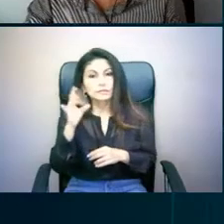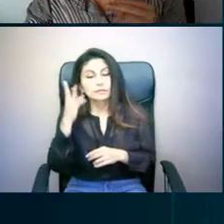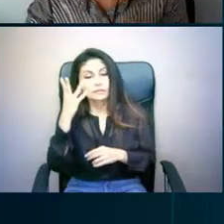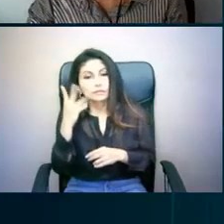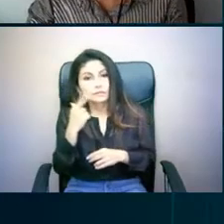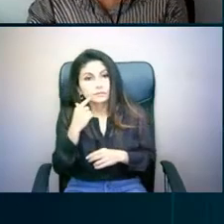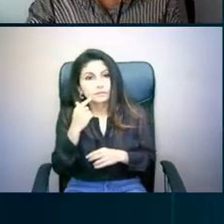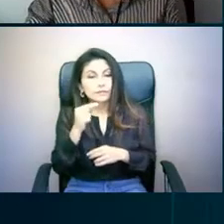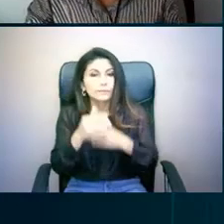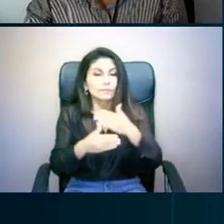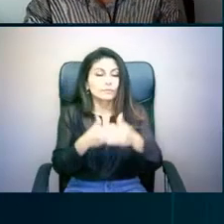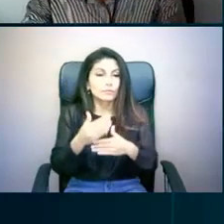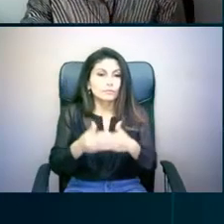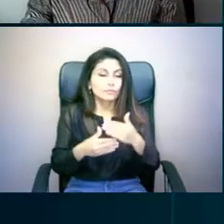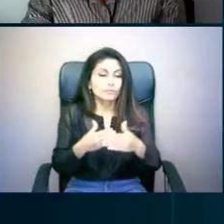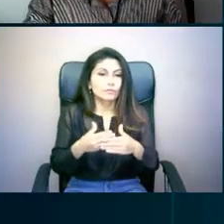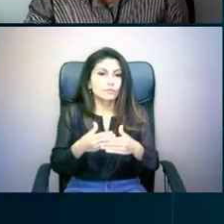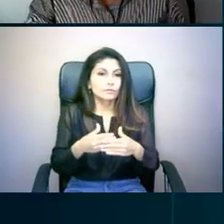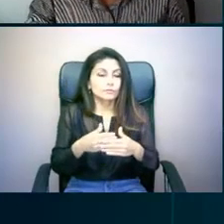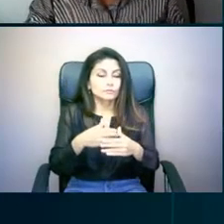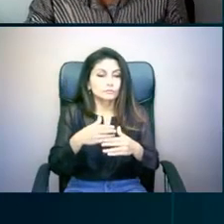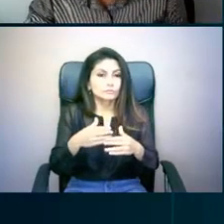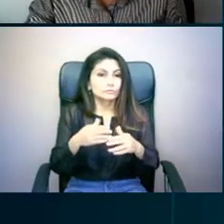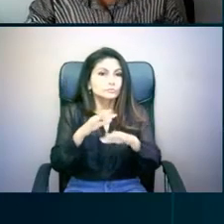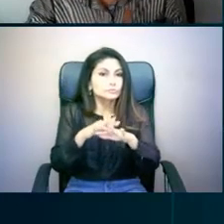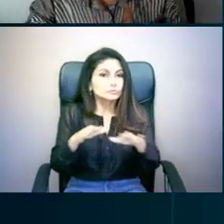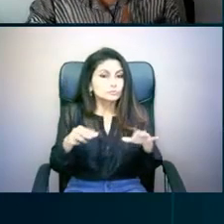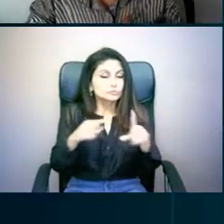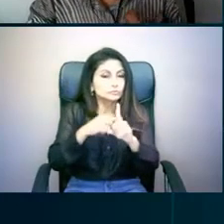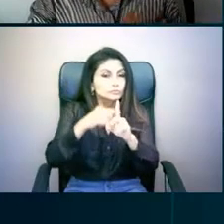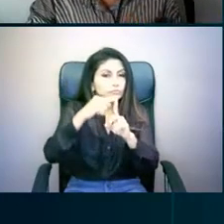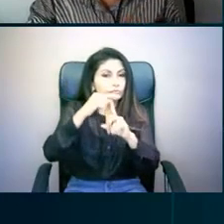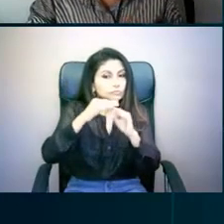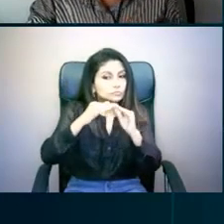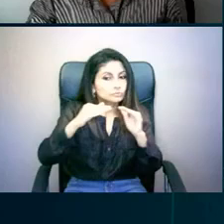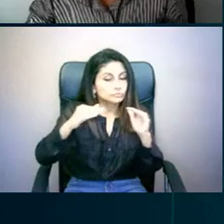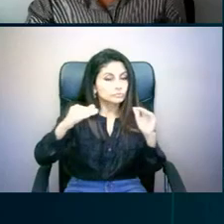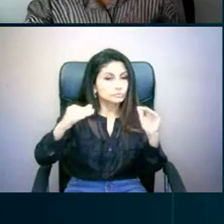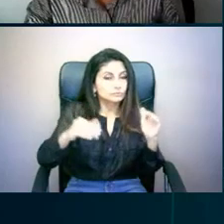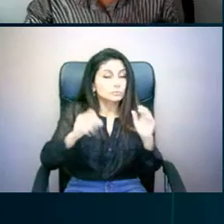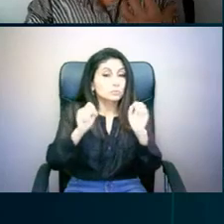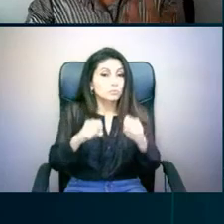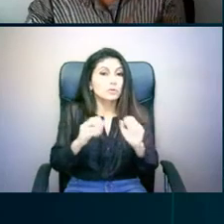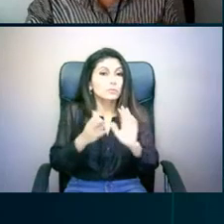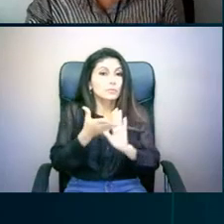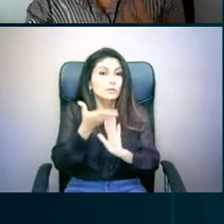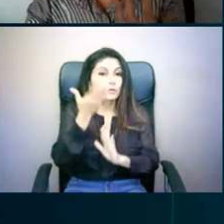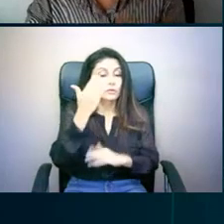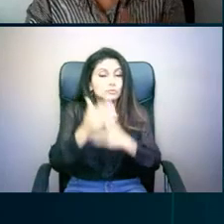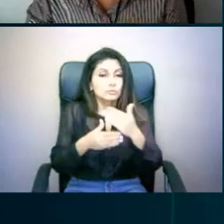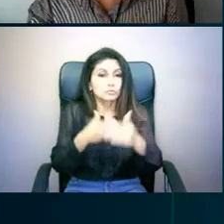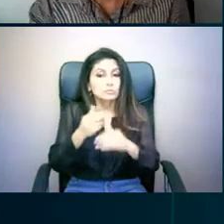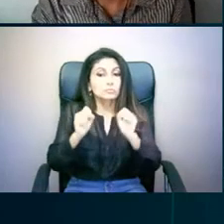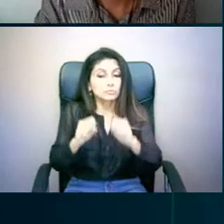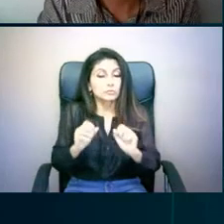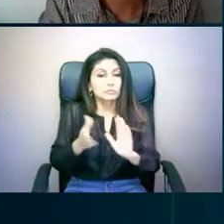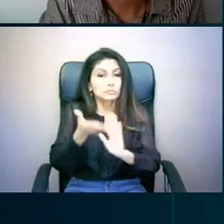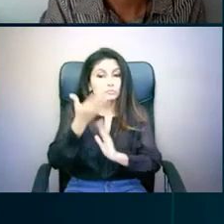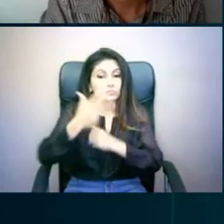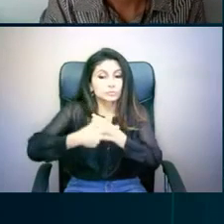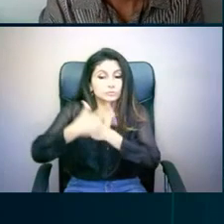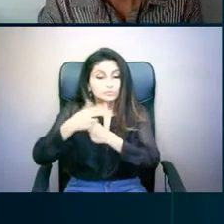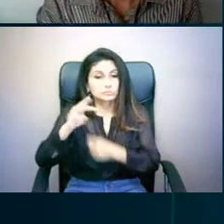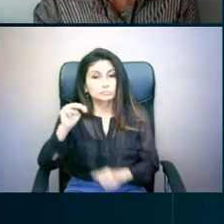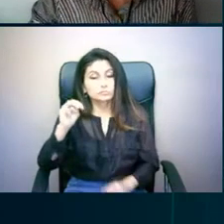que un proceso de aclimatación podría mejorar aún más la producción de metano.